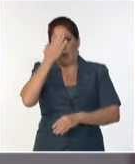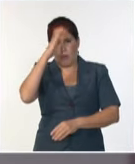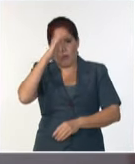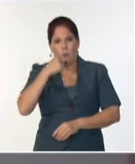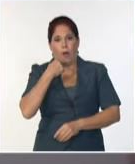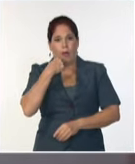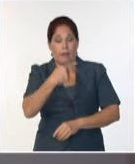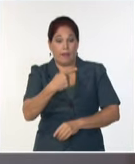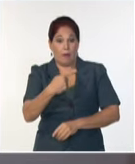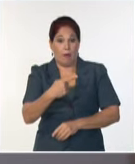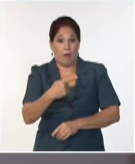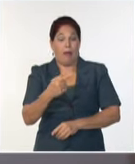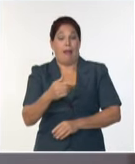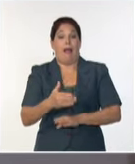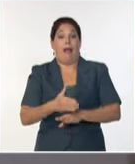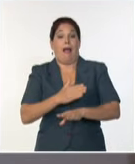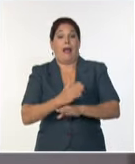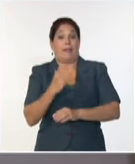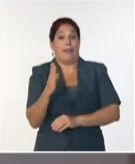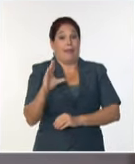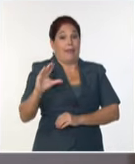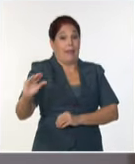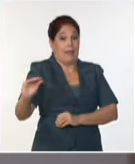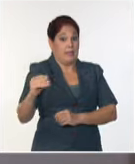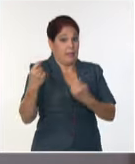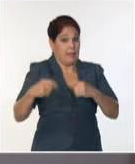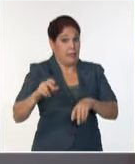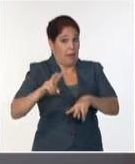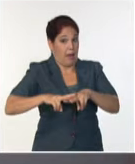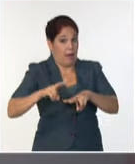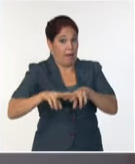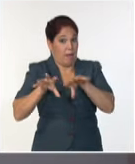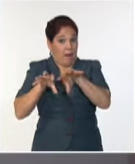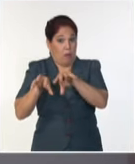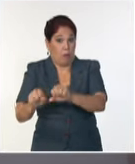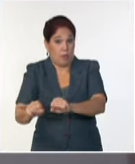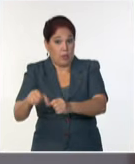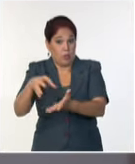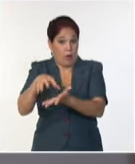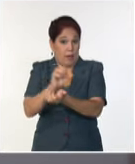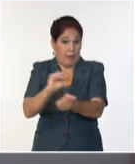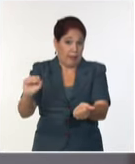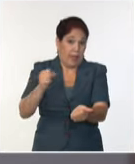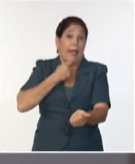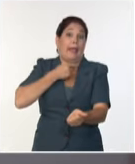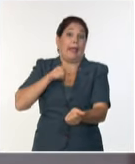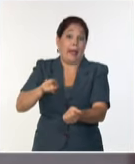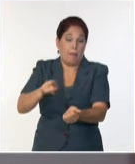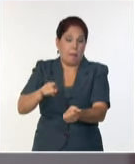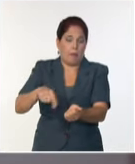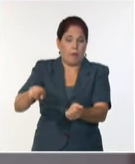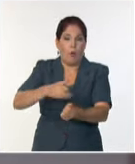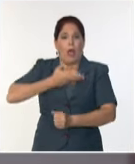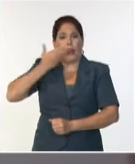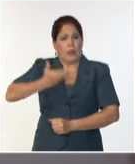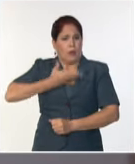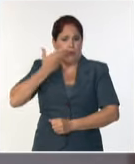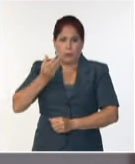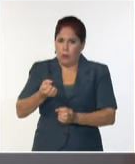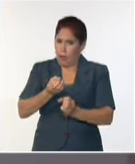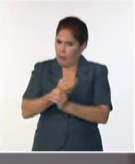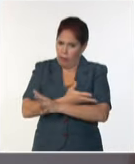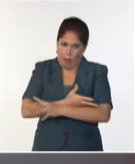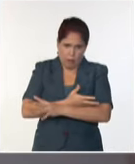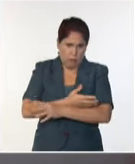antes de emprender la marcha para La Habana, a tomar ya Colombia, fue un discurso tan claro que